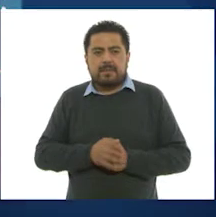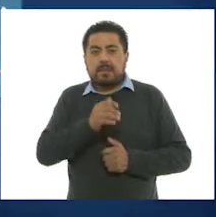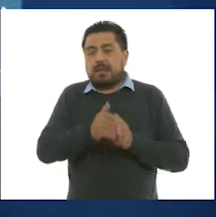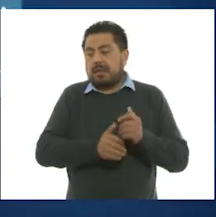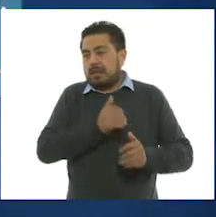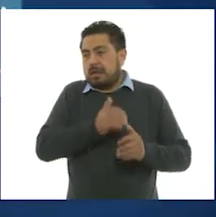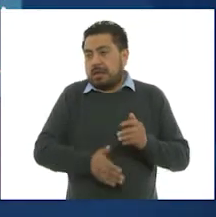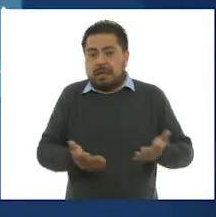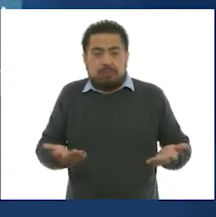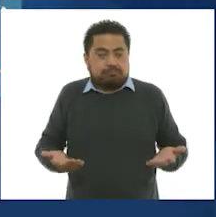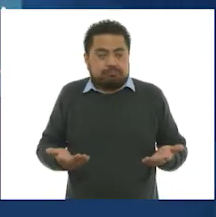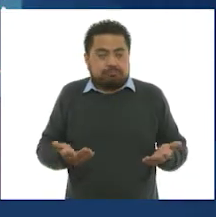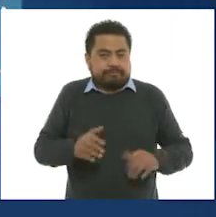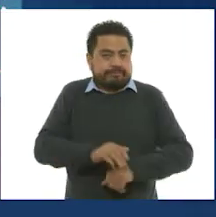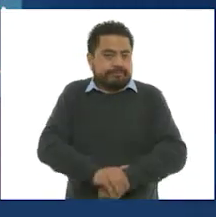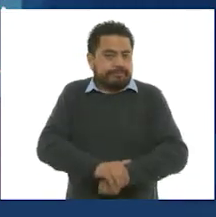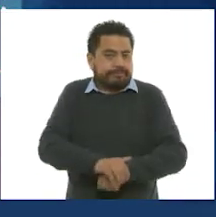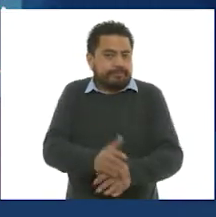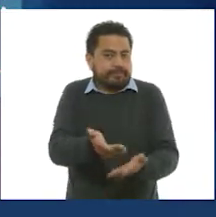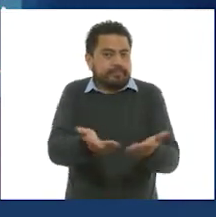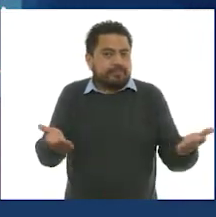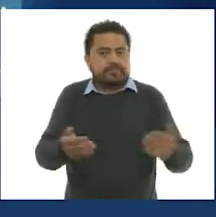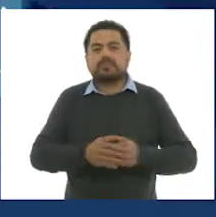Finalmente terminamos, amigos.